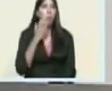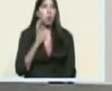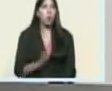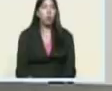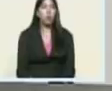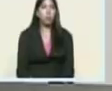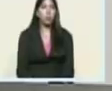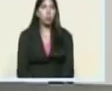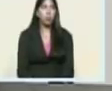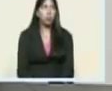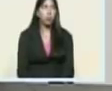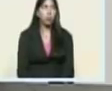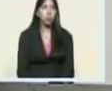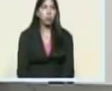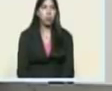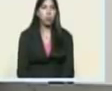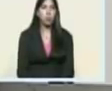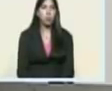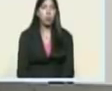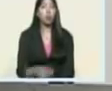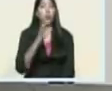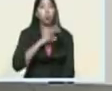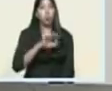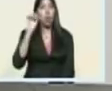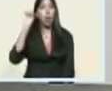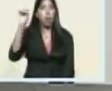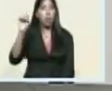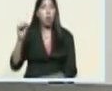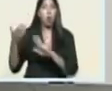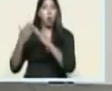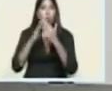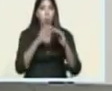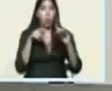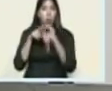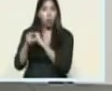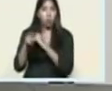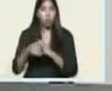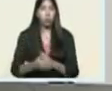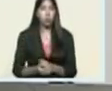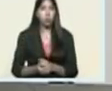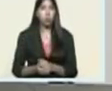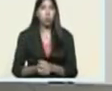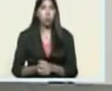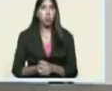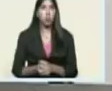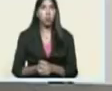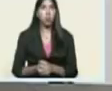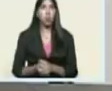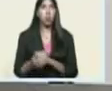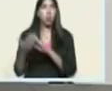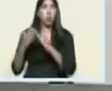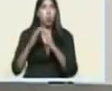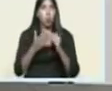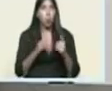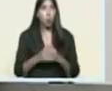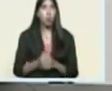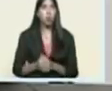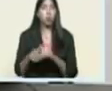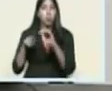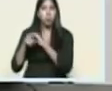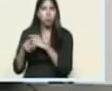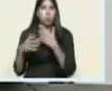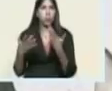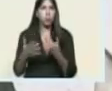de lo real. El socialismo en la comunidad, el socialismo comunal. Es el gran aporte del